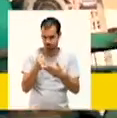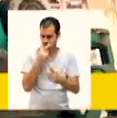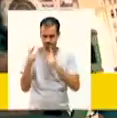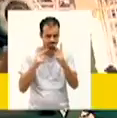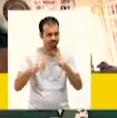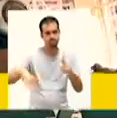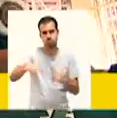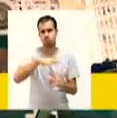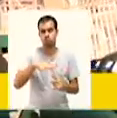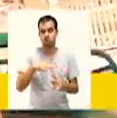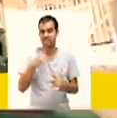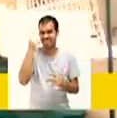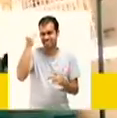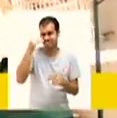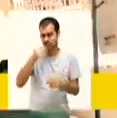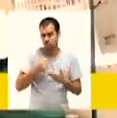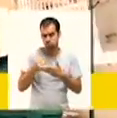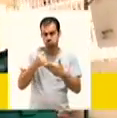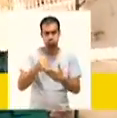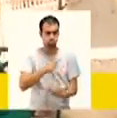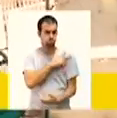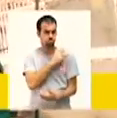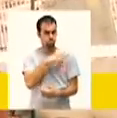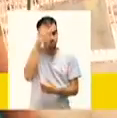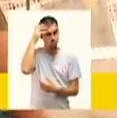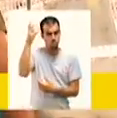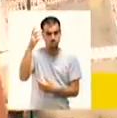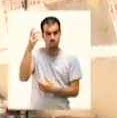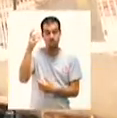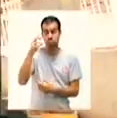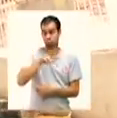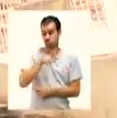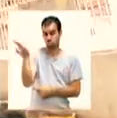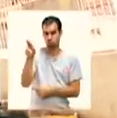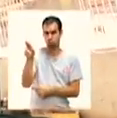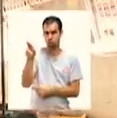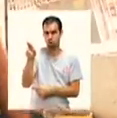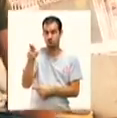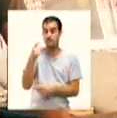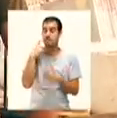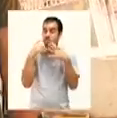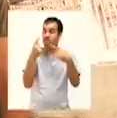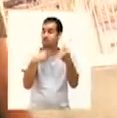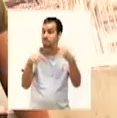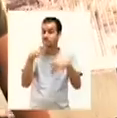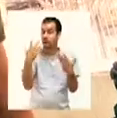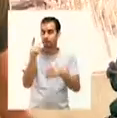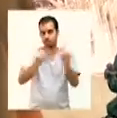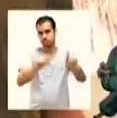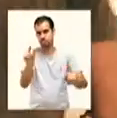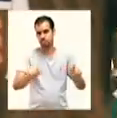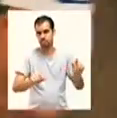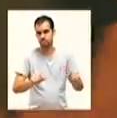antídoto la solidaridad y sensibilidad de nuestros líderes y un sistema donde nada es más importante que la vida.